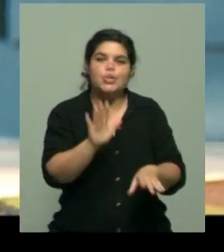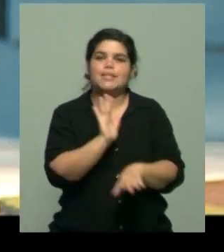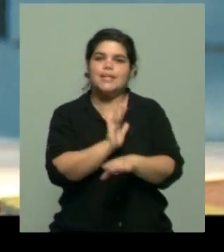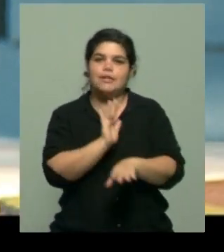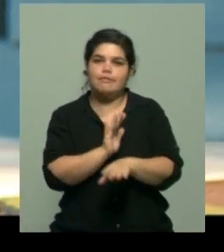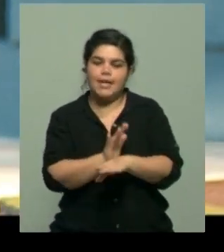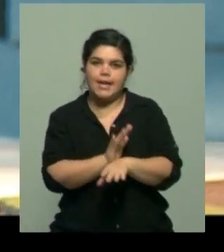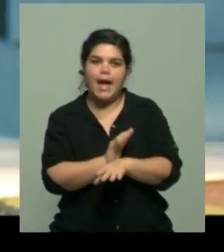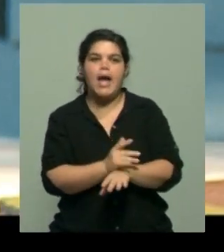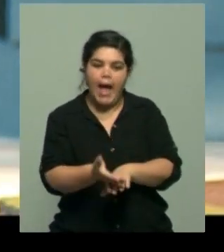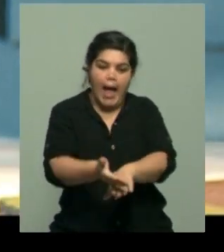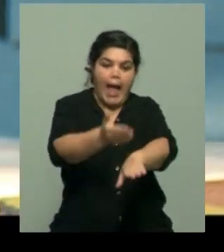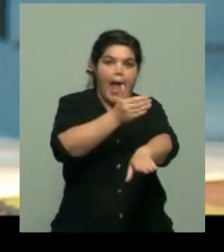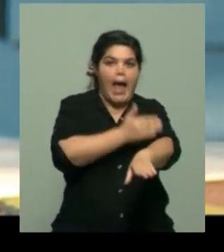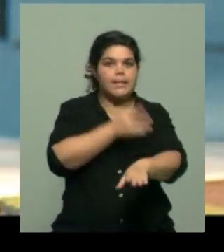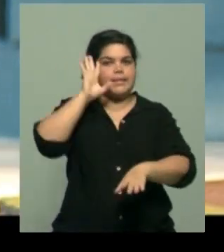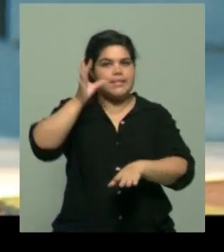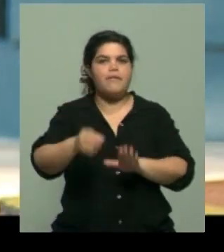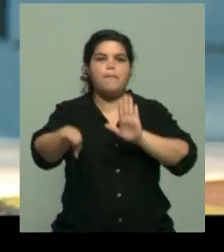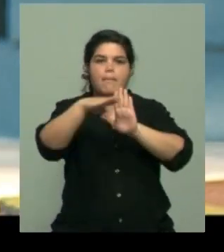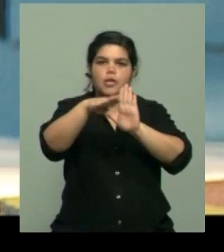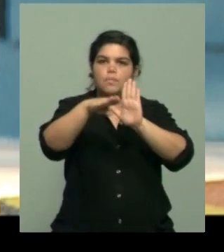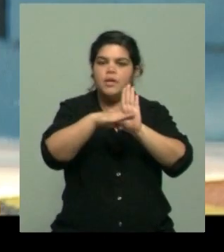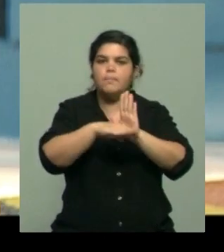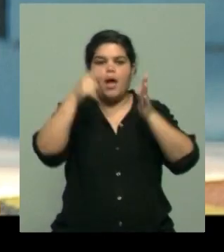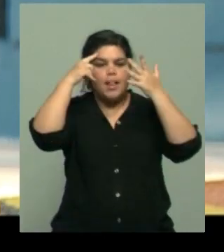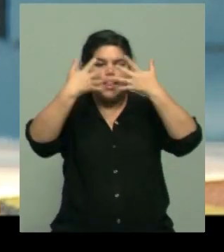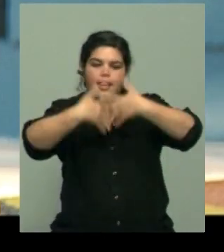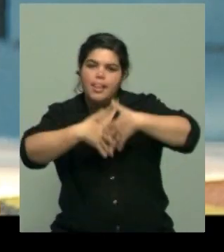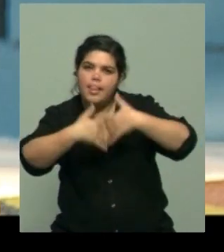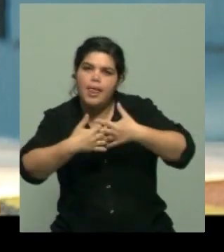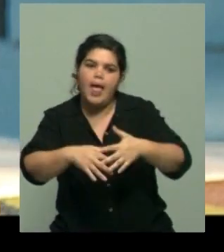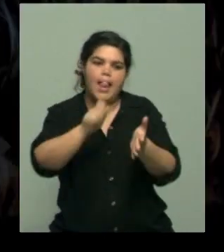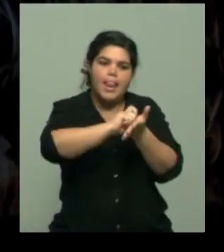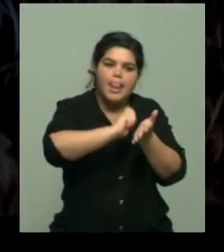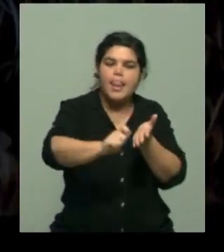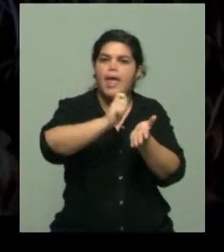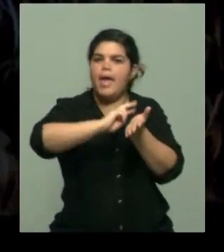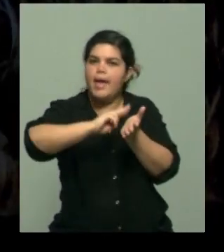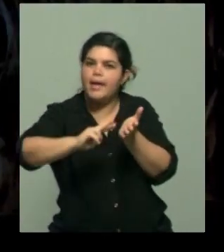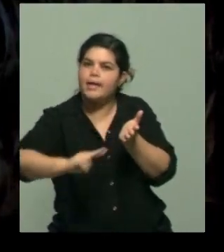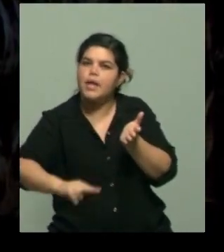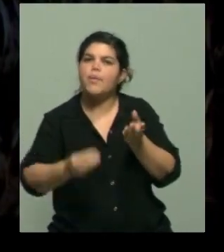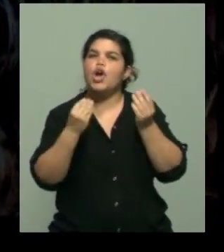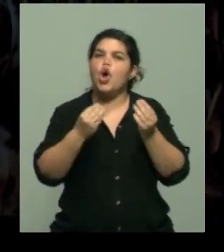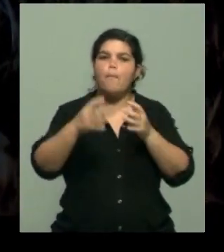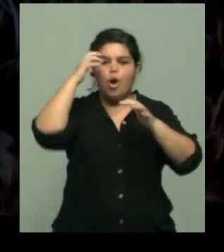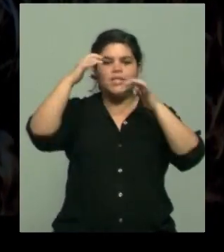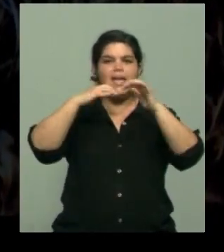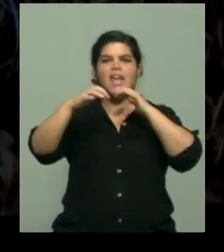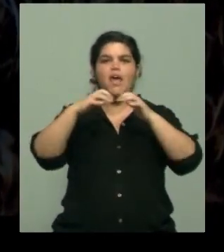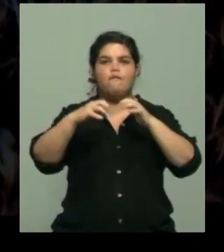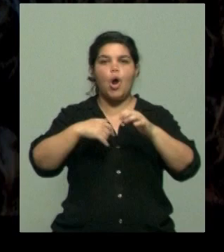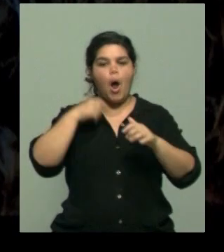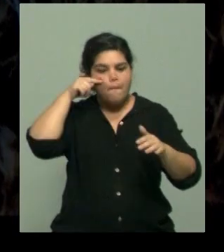metarreflexivo cuando después vos te enfrentas al aula, buscando estrategias, buscando herramientas, buscando lecturas